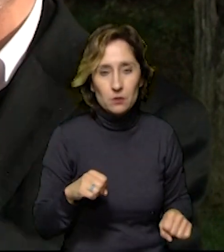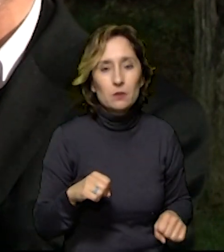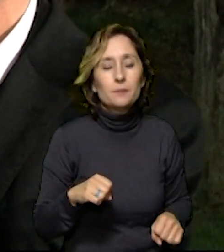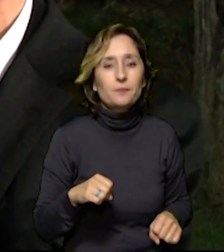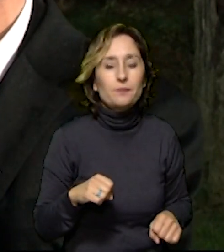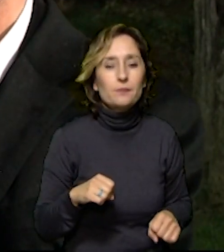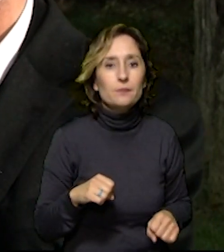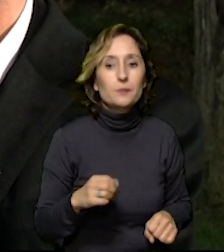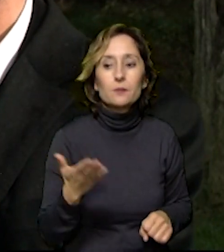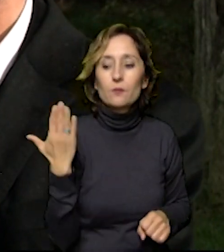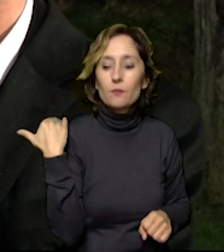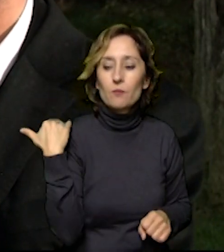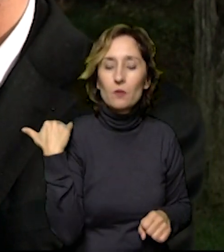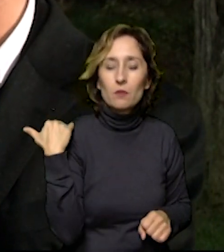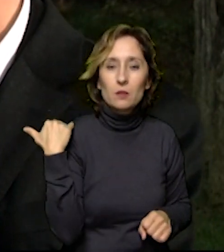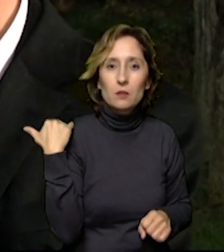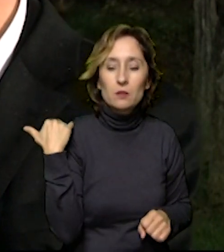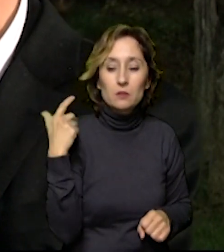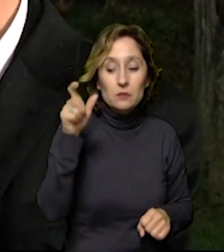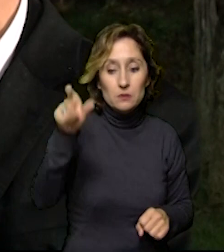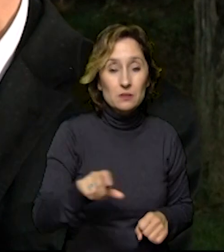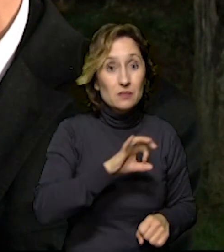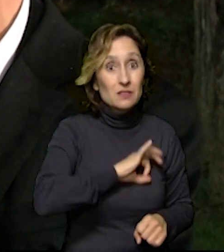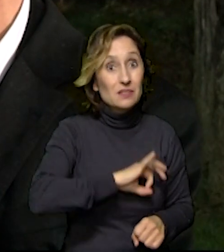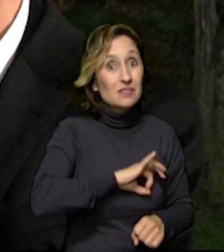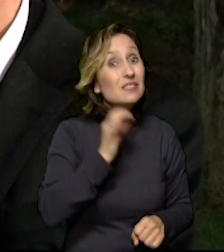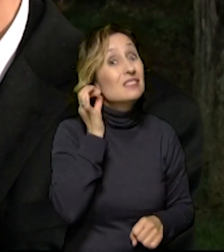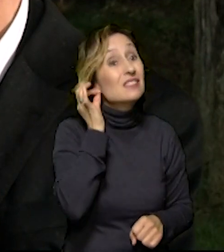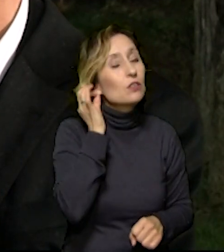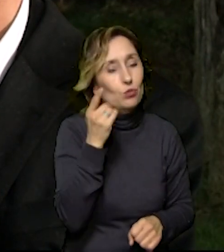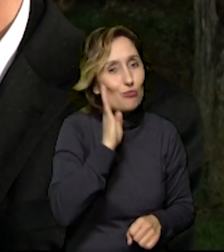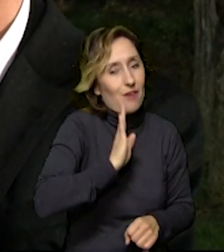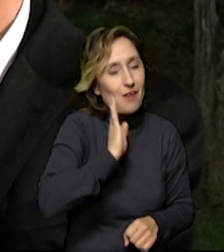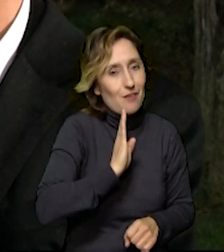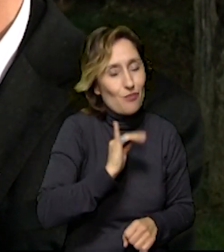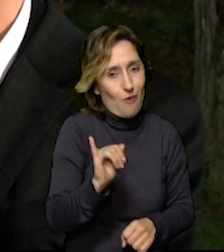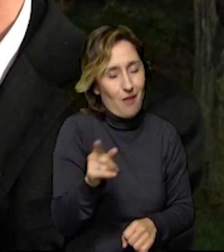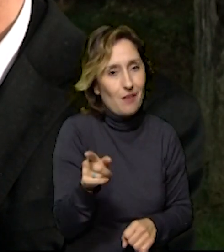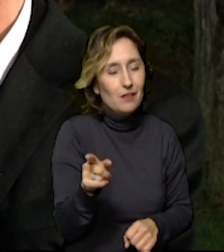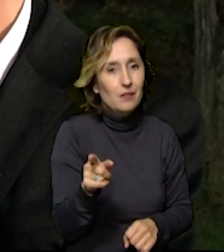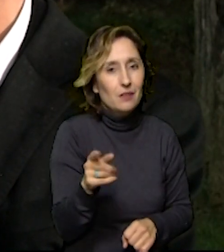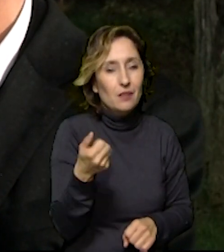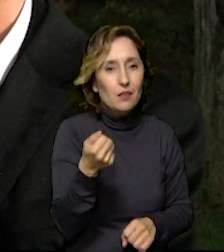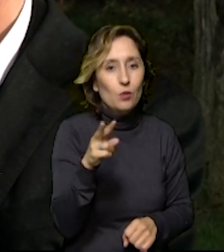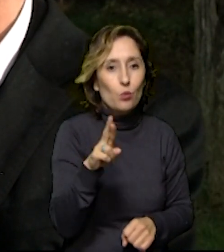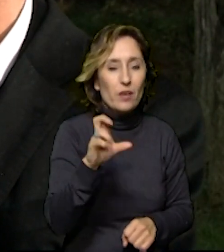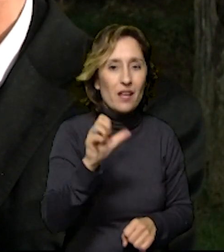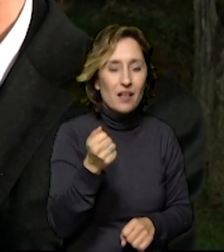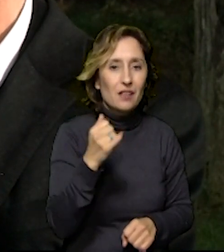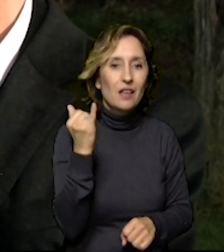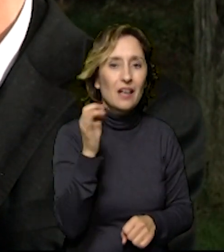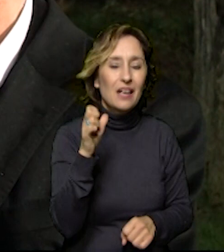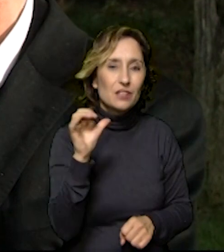día estuve con una señora, con todas, que yo le tengo mucho cariño, Aurea Jasso, que